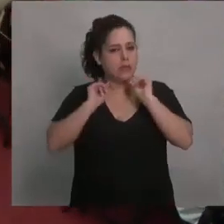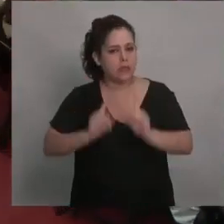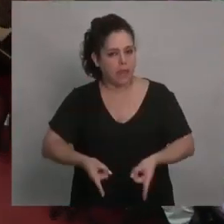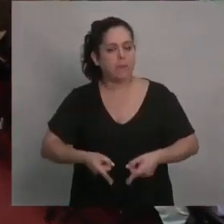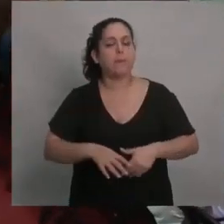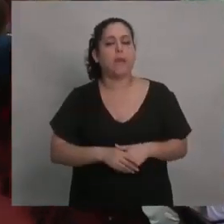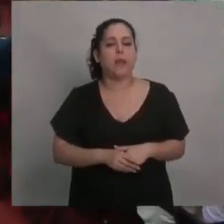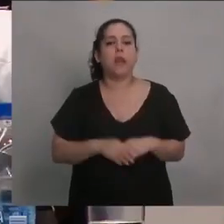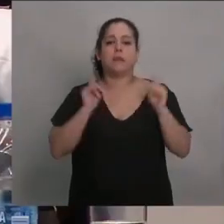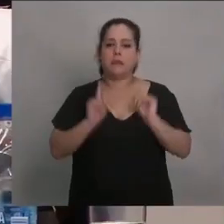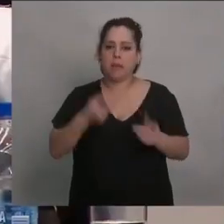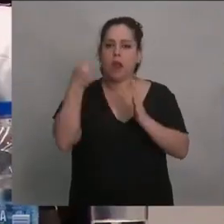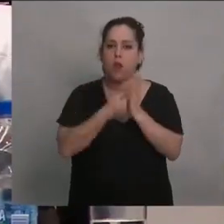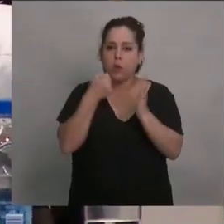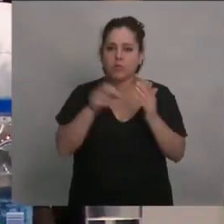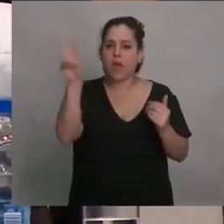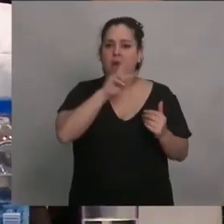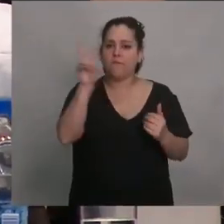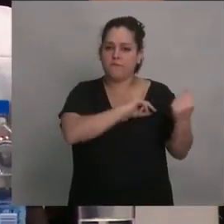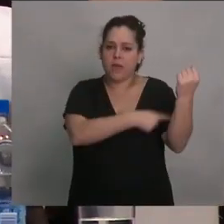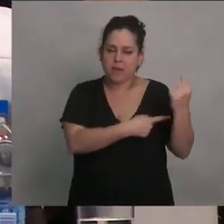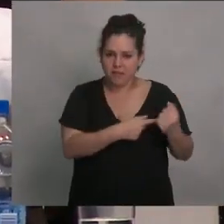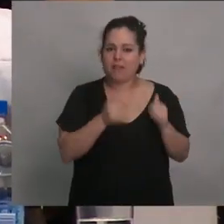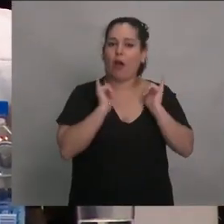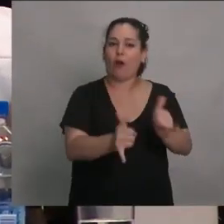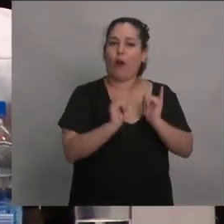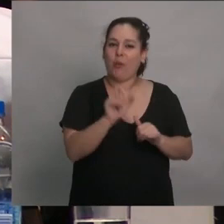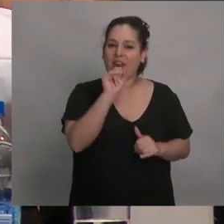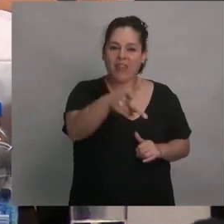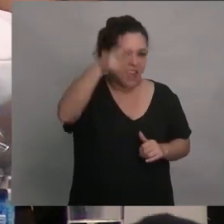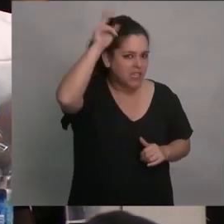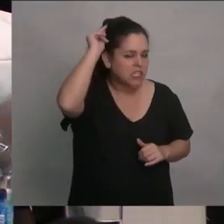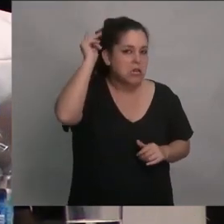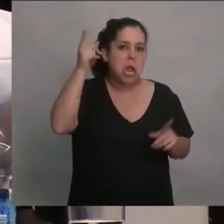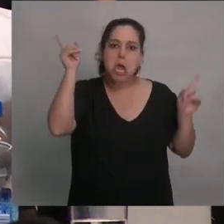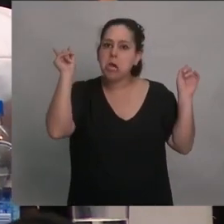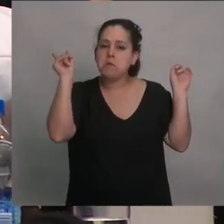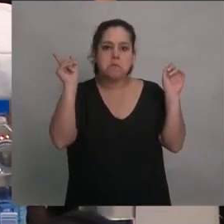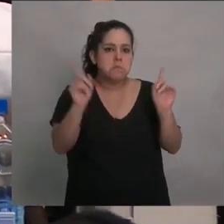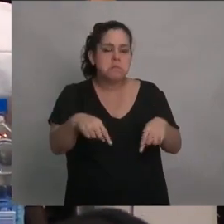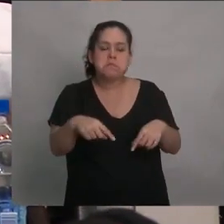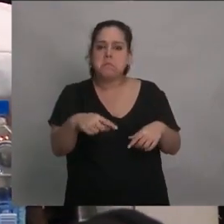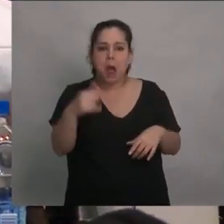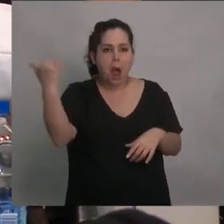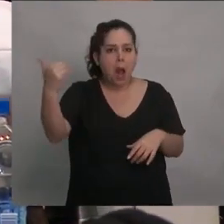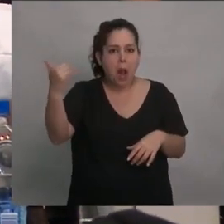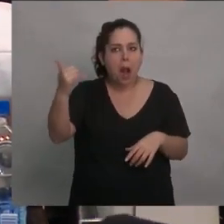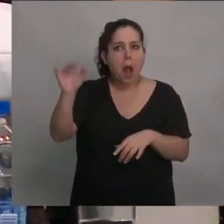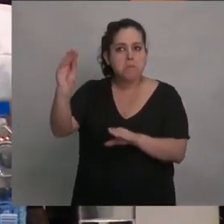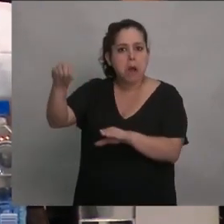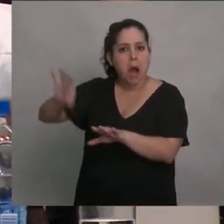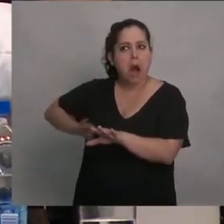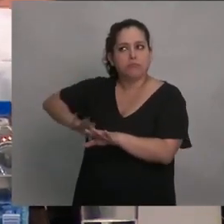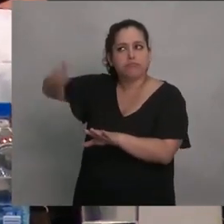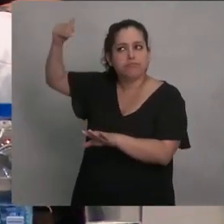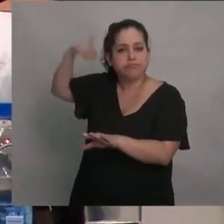También la lucha de las feministas jóvenes chilenas que no tenían idea de que habían habido feministas del siglo pasado